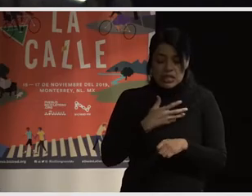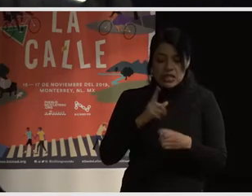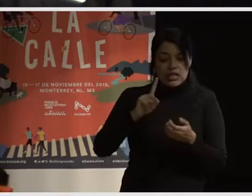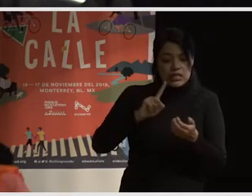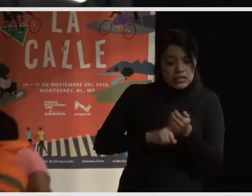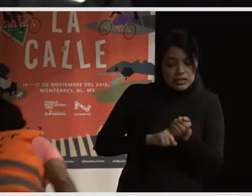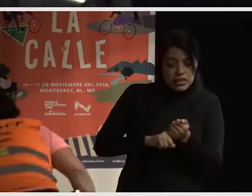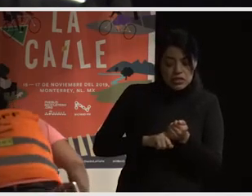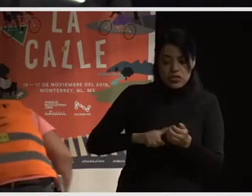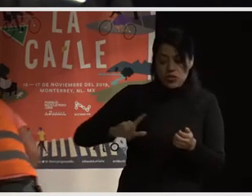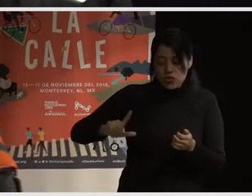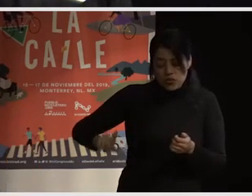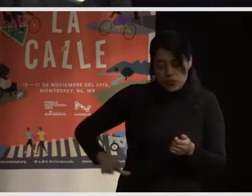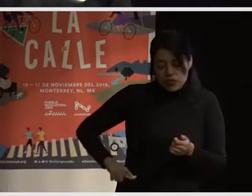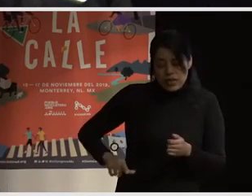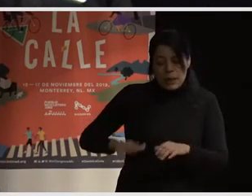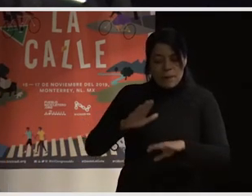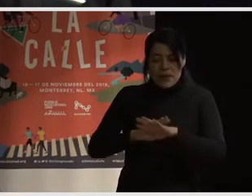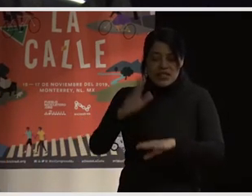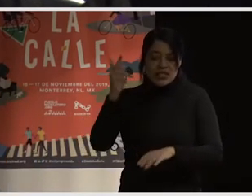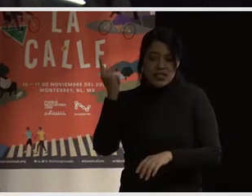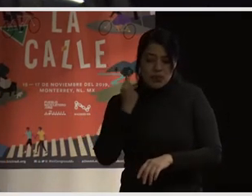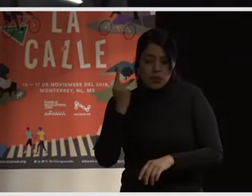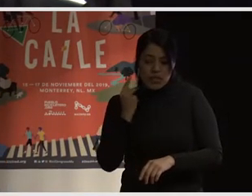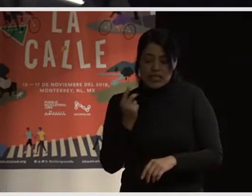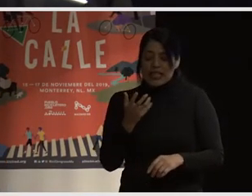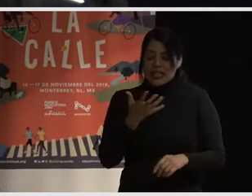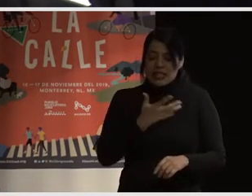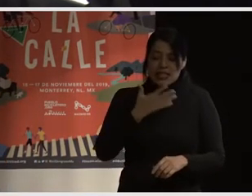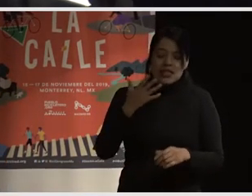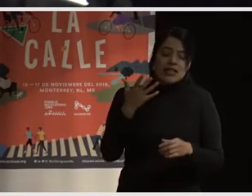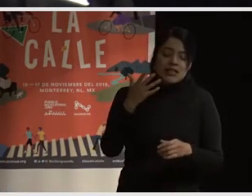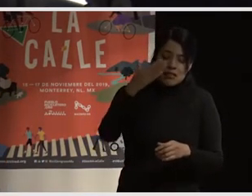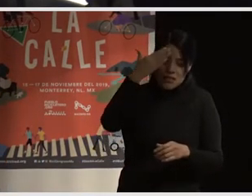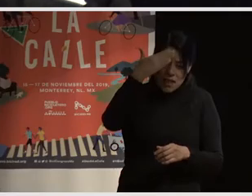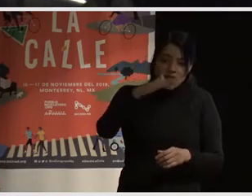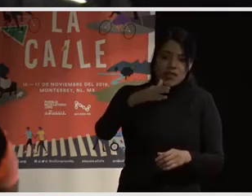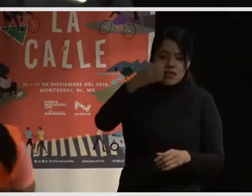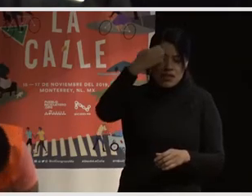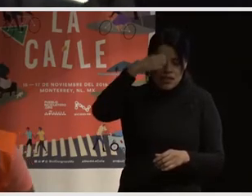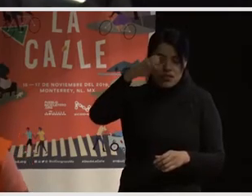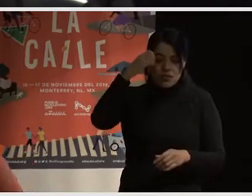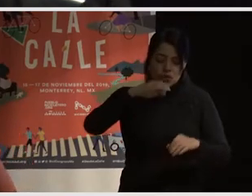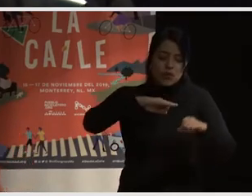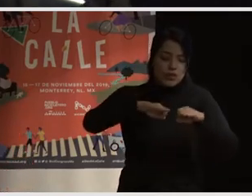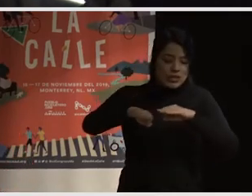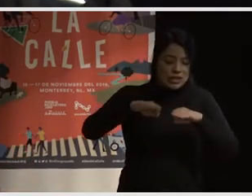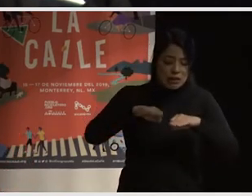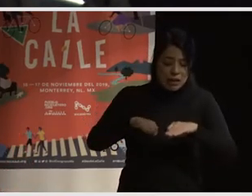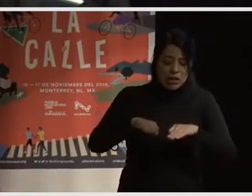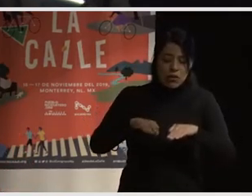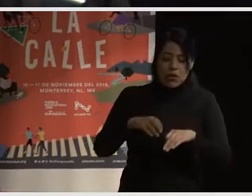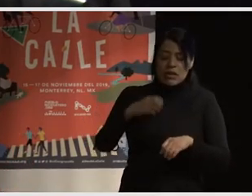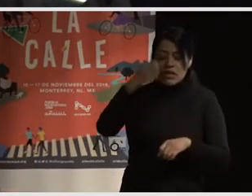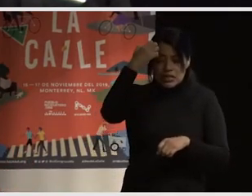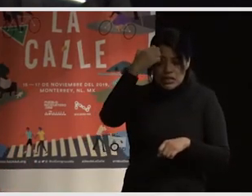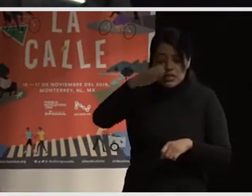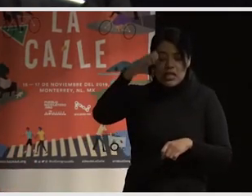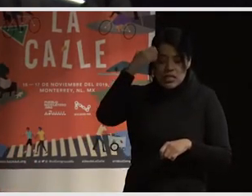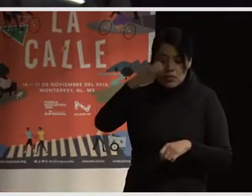de la función pública más que ser políticos también tienen que ser técnicos porque el trabajo todo el tiempo es técnico ve y resuelve